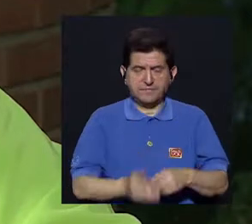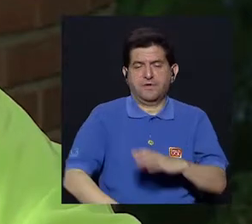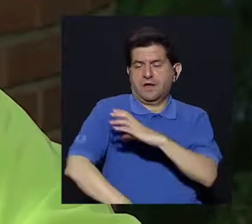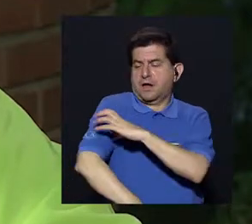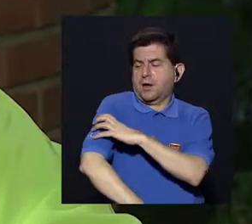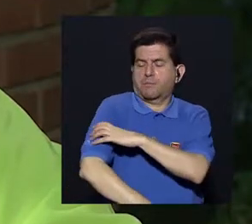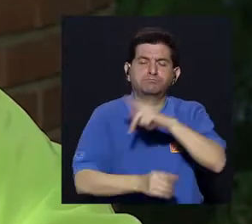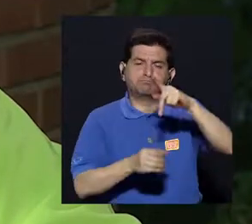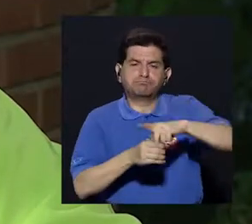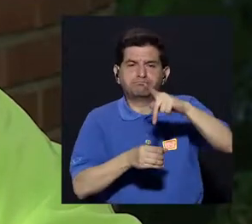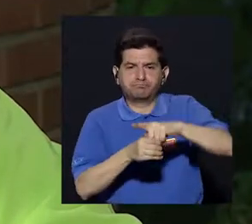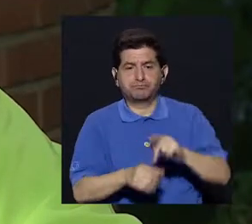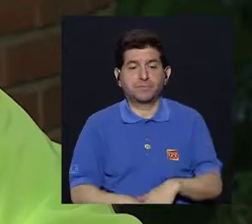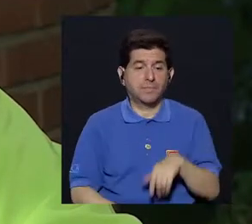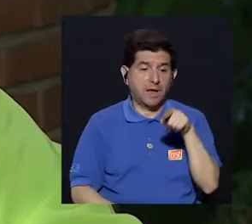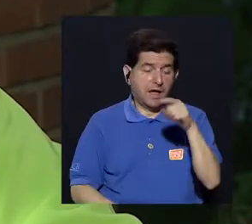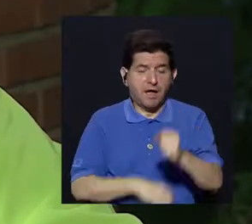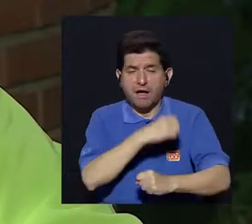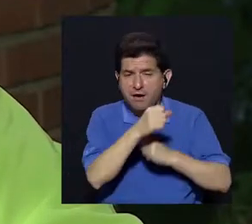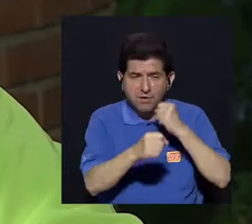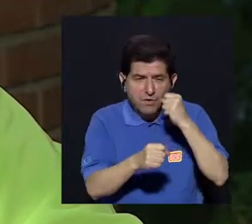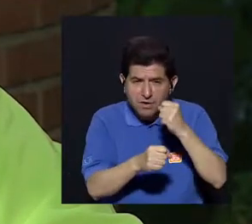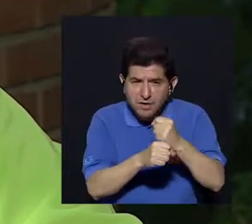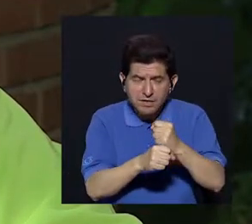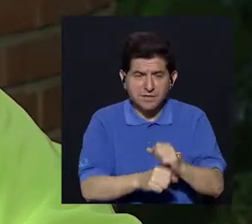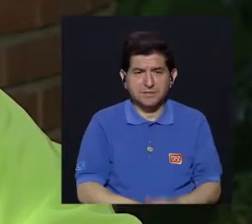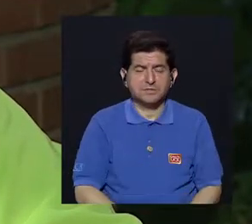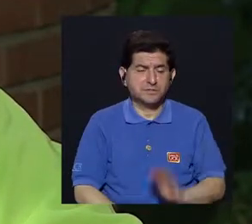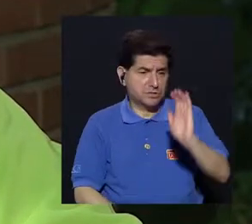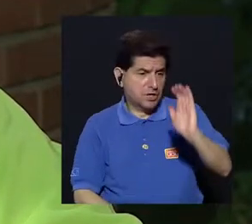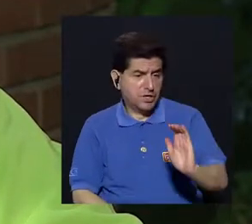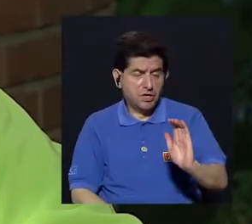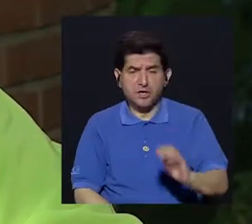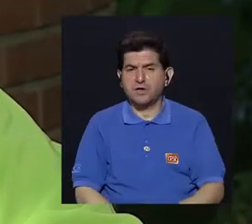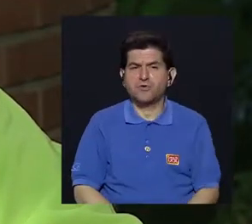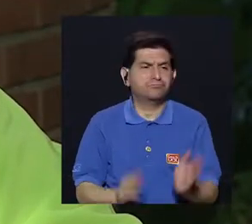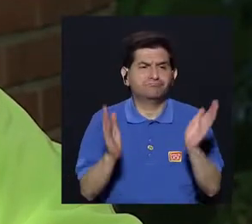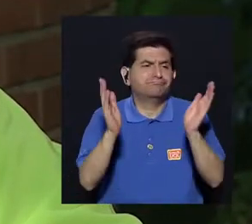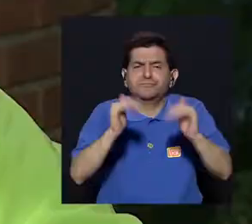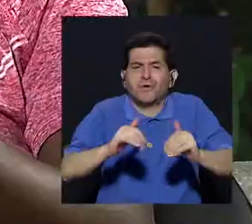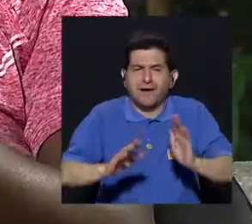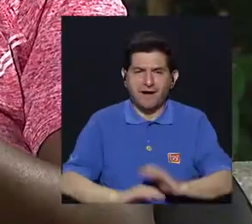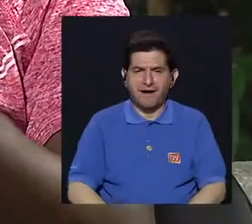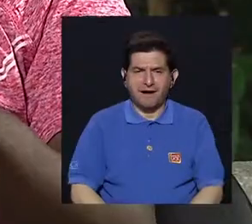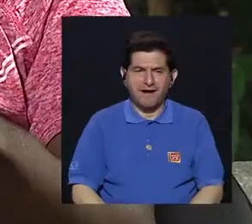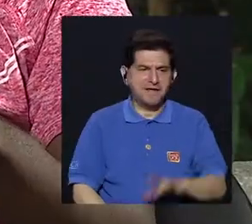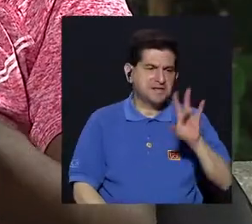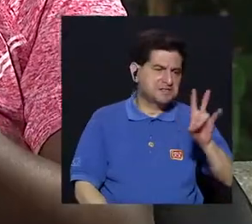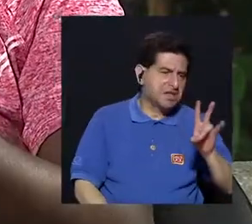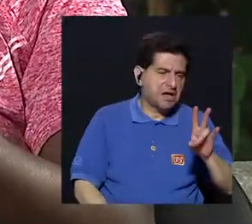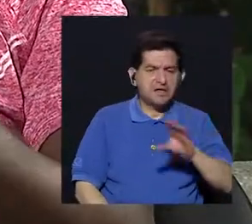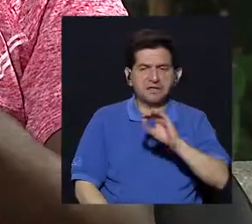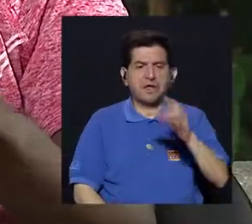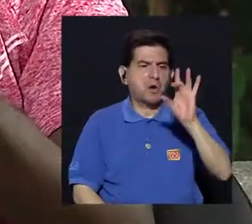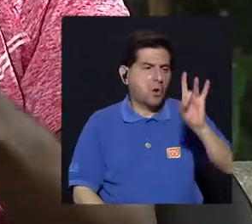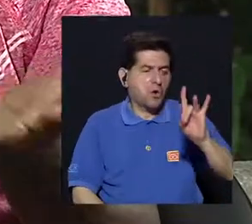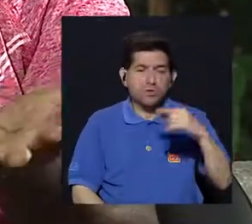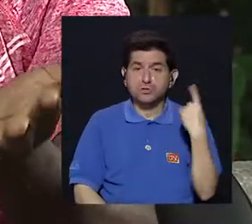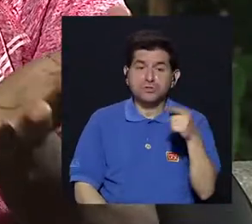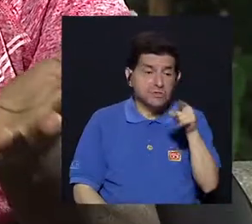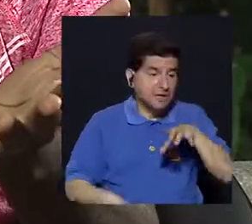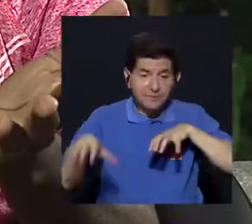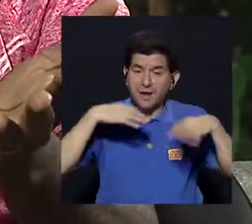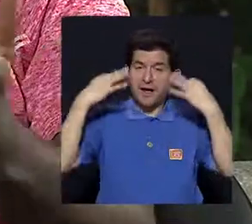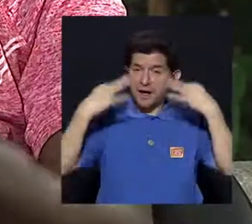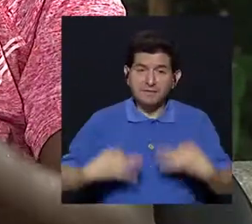músculos. Entonces yo creo que para esa edad, para los niños no hay esa edad, digamos, que a los 7, a los 8, porque siempre está